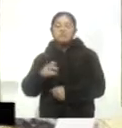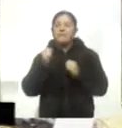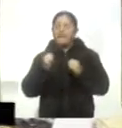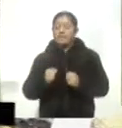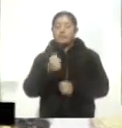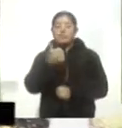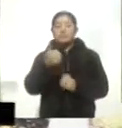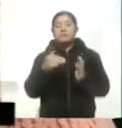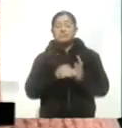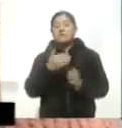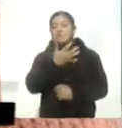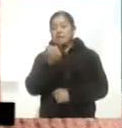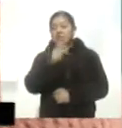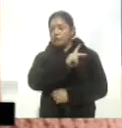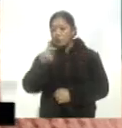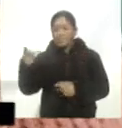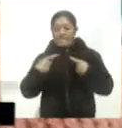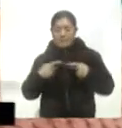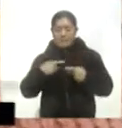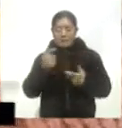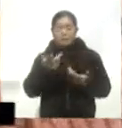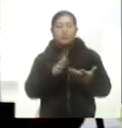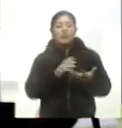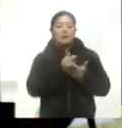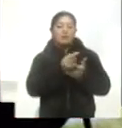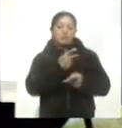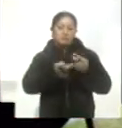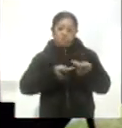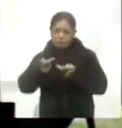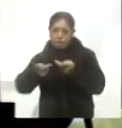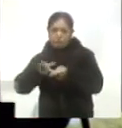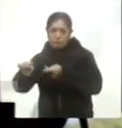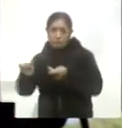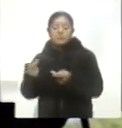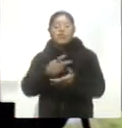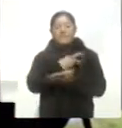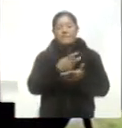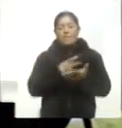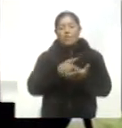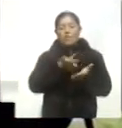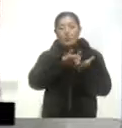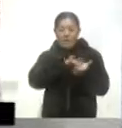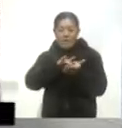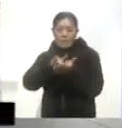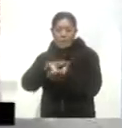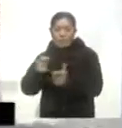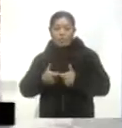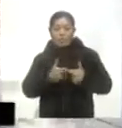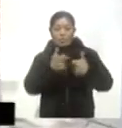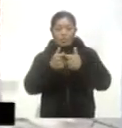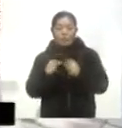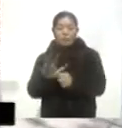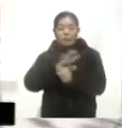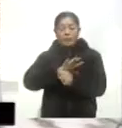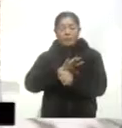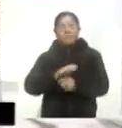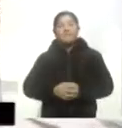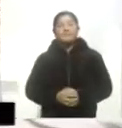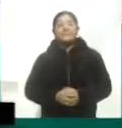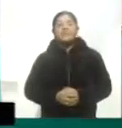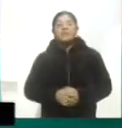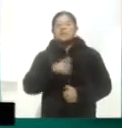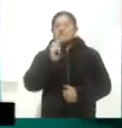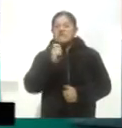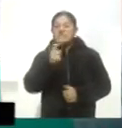de los 6.500 que se han conservado con la entrega de créditos del Programa Emergente de Apoyo a la Economía Estatal ante COVID-19 representa